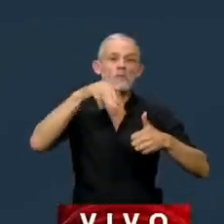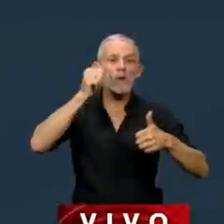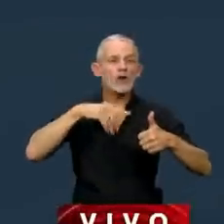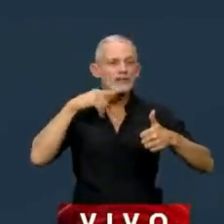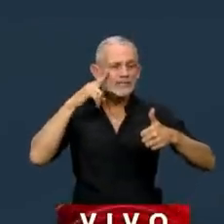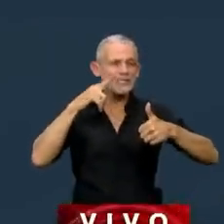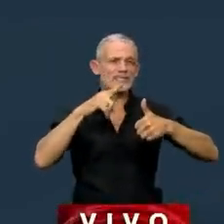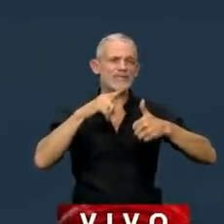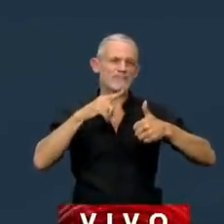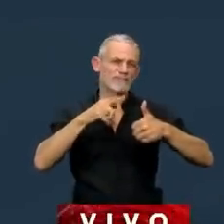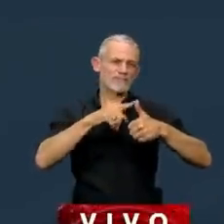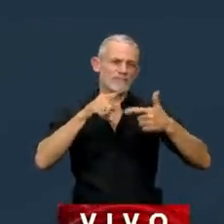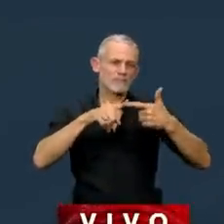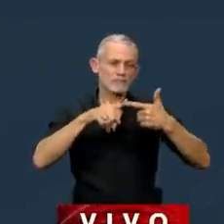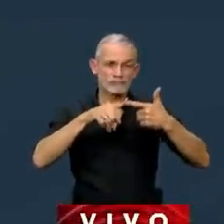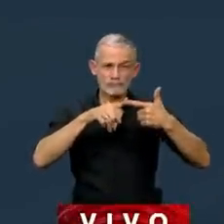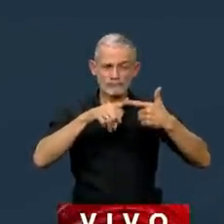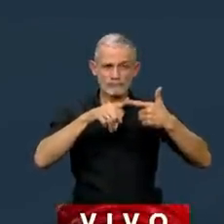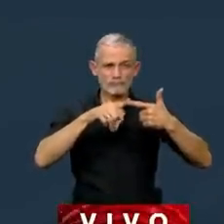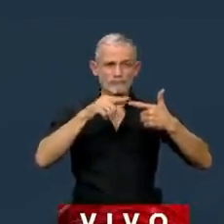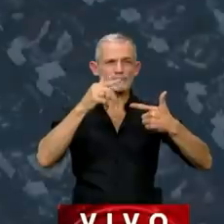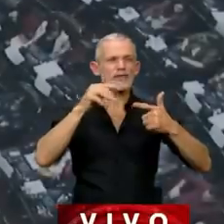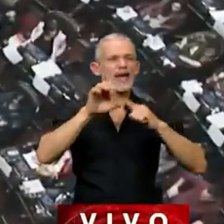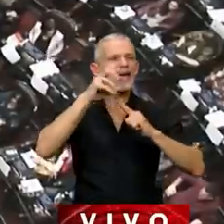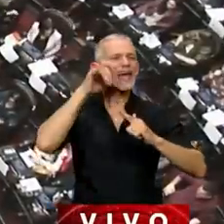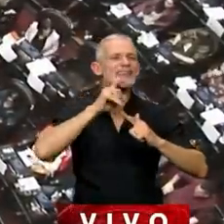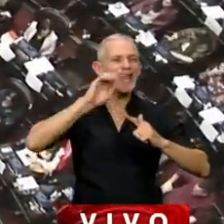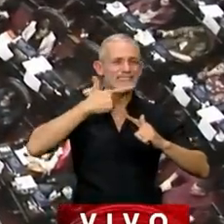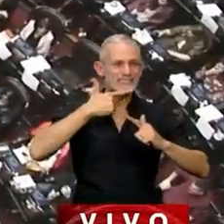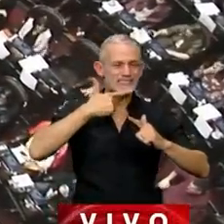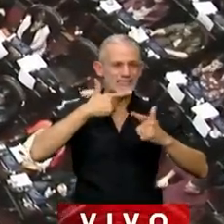Monti, Francisco, Ketlas,